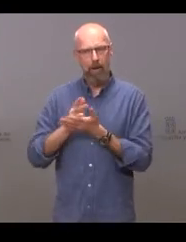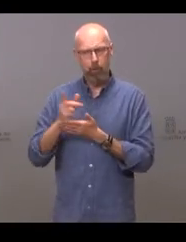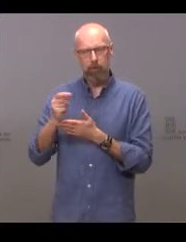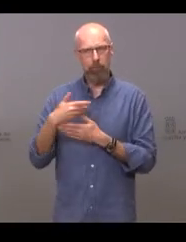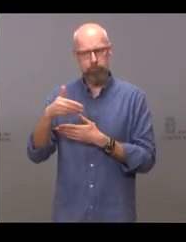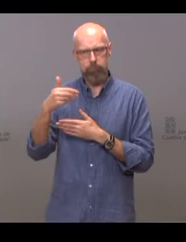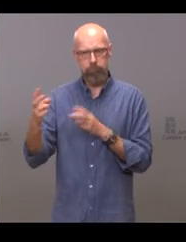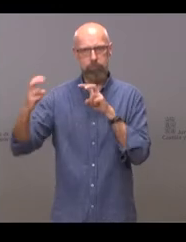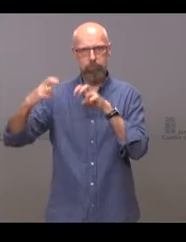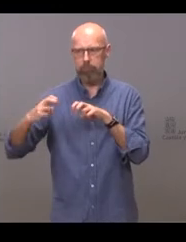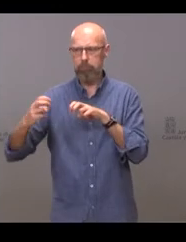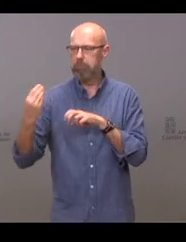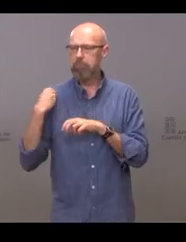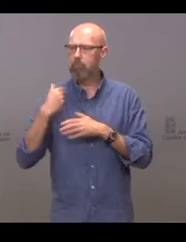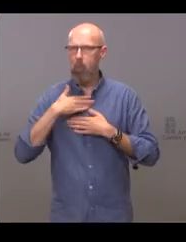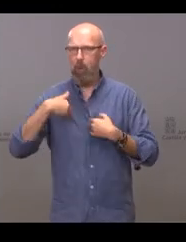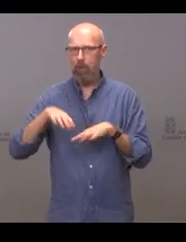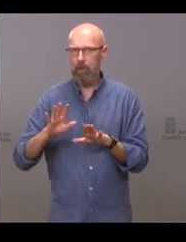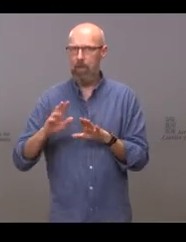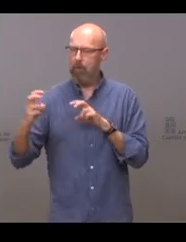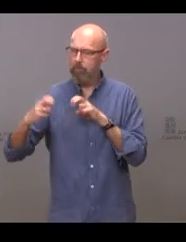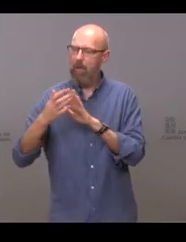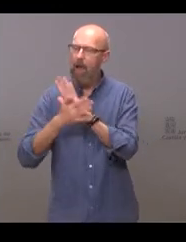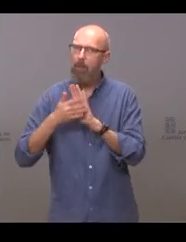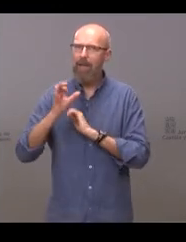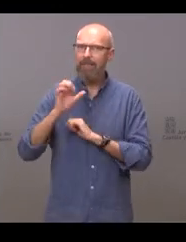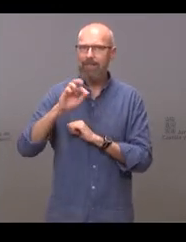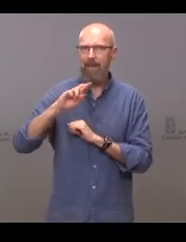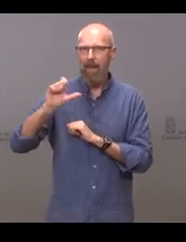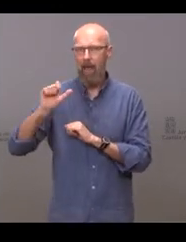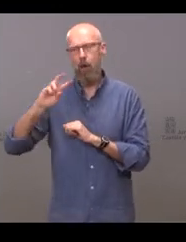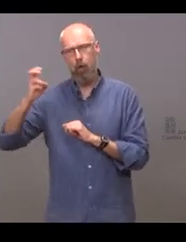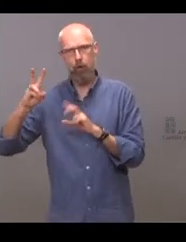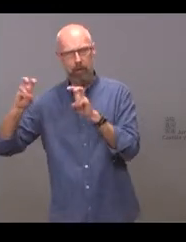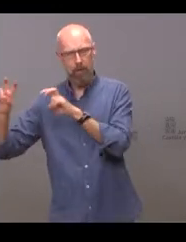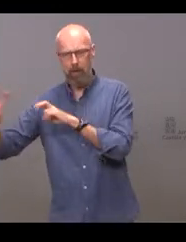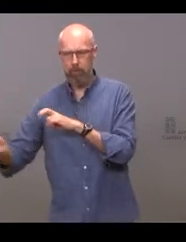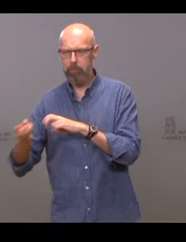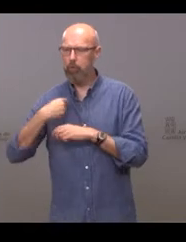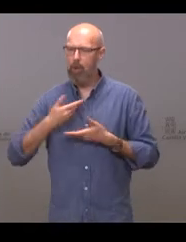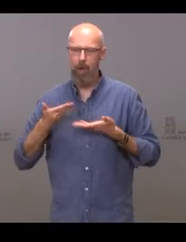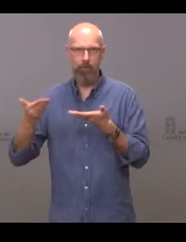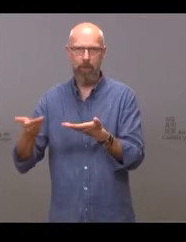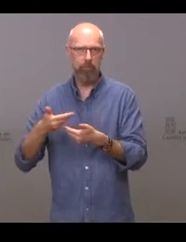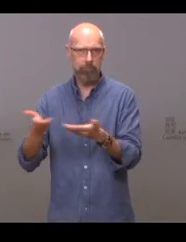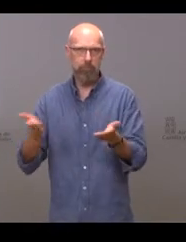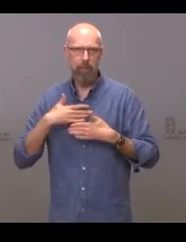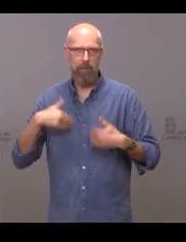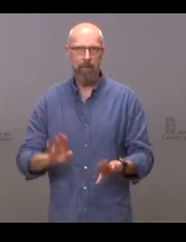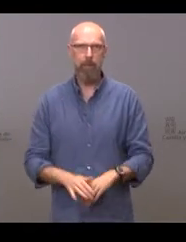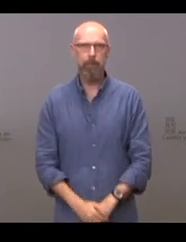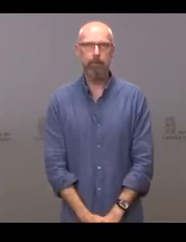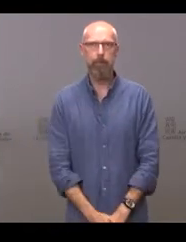cuando tú nos digas para hablar del servir para hablar de otros temas y estamos a vuestra disposición para todo lo que haga falta